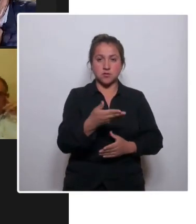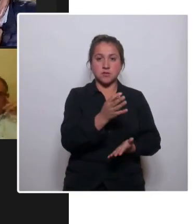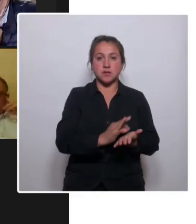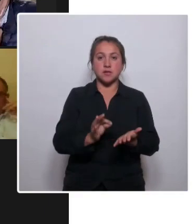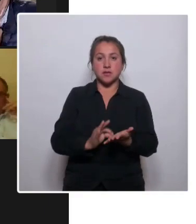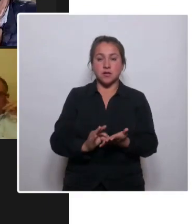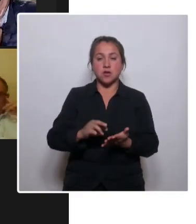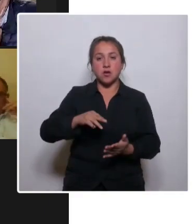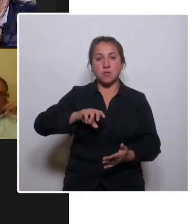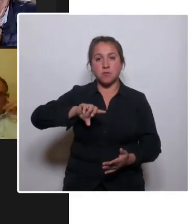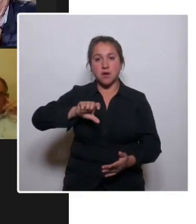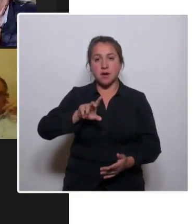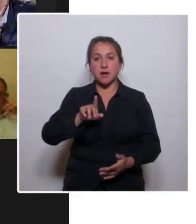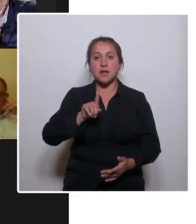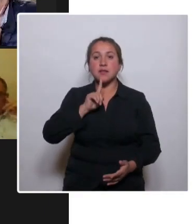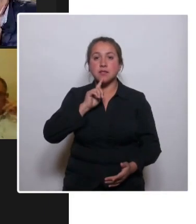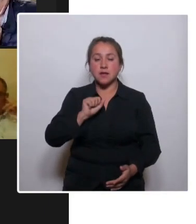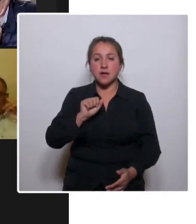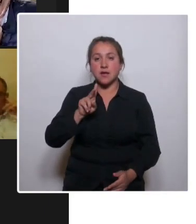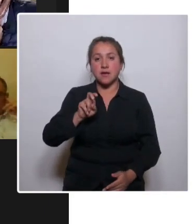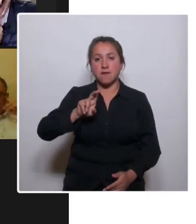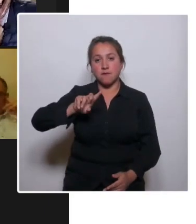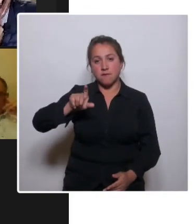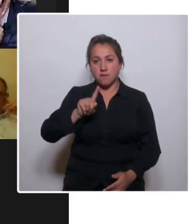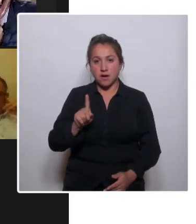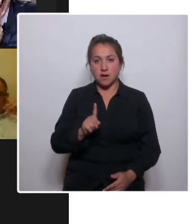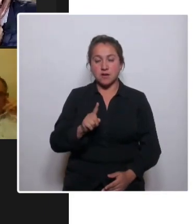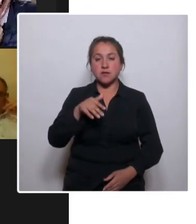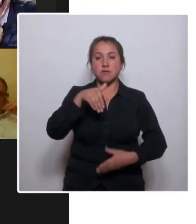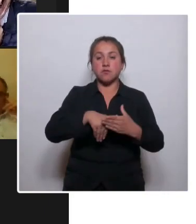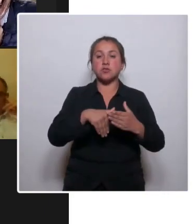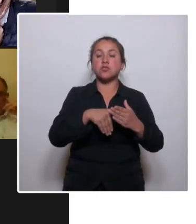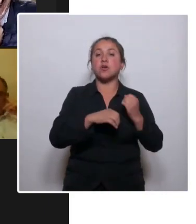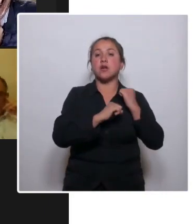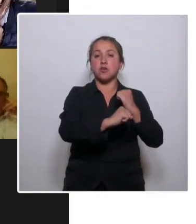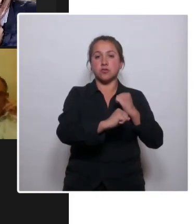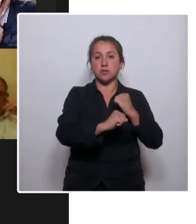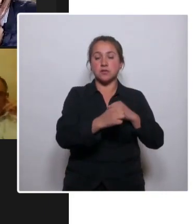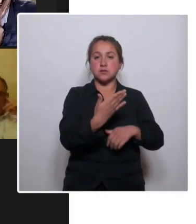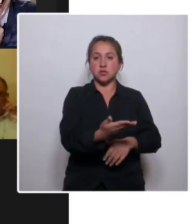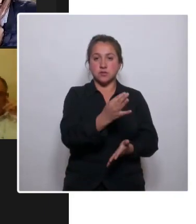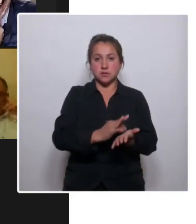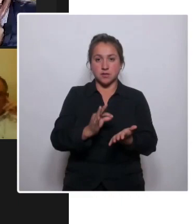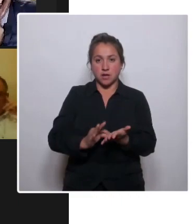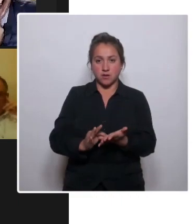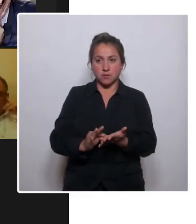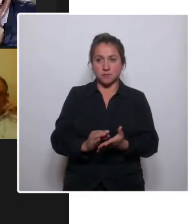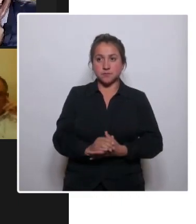Convencional Margarita Vargas. Rechazo, señor secretario.